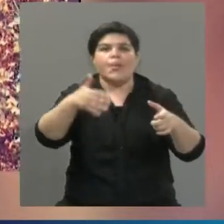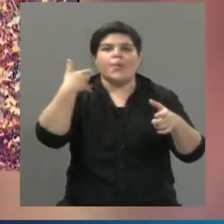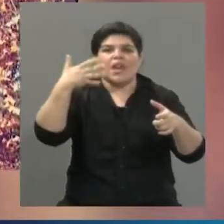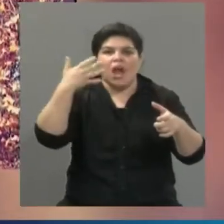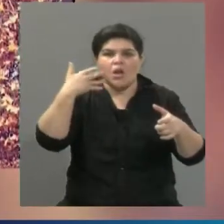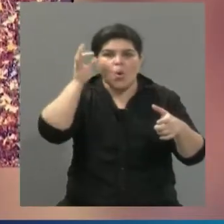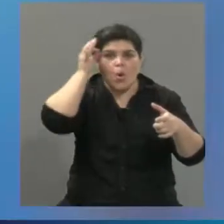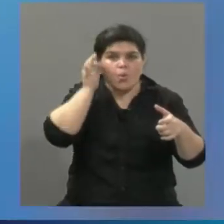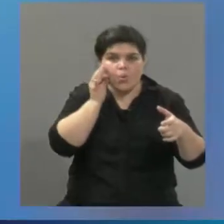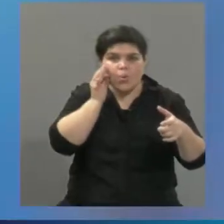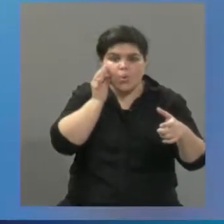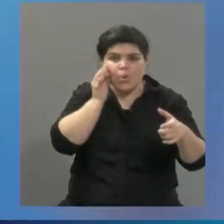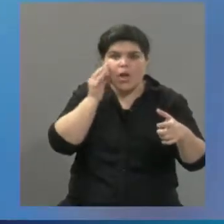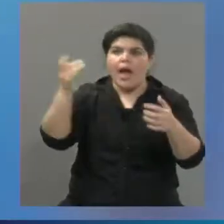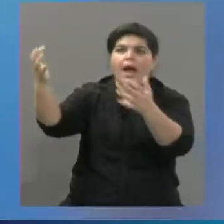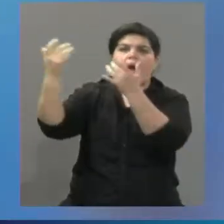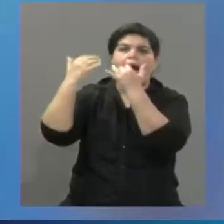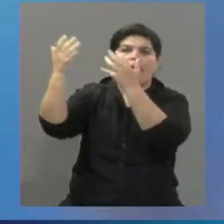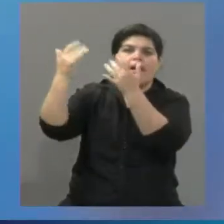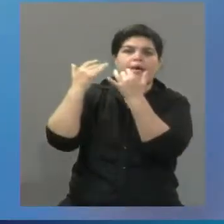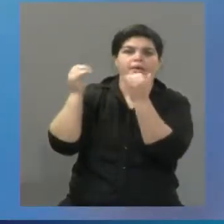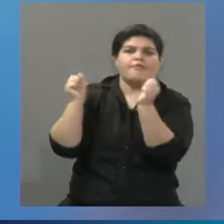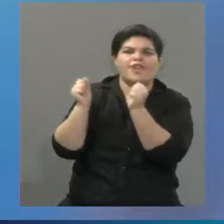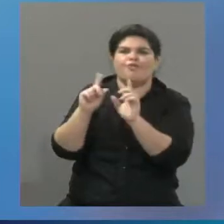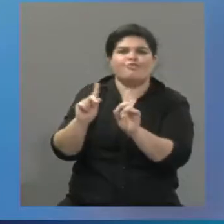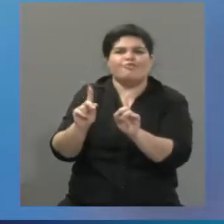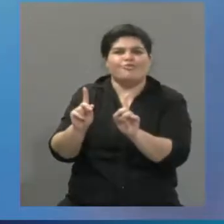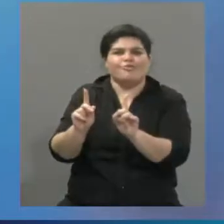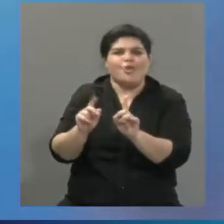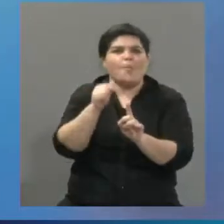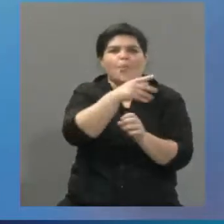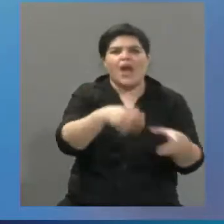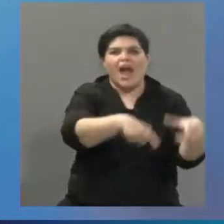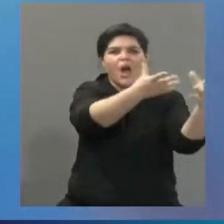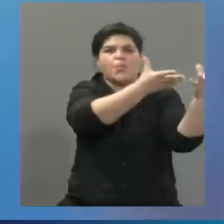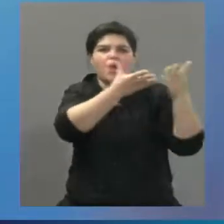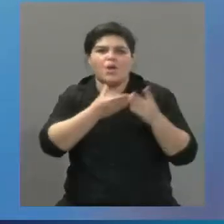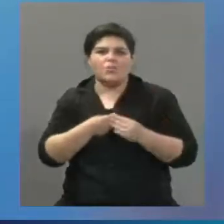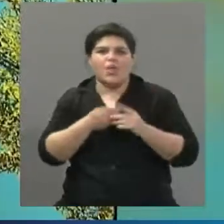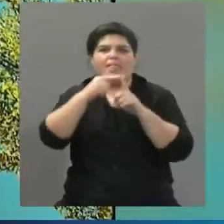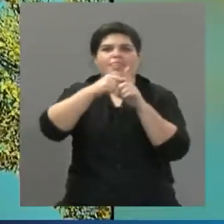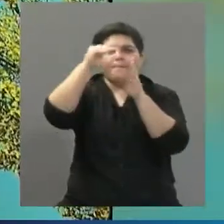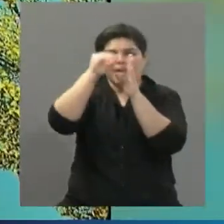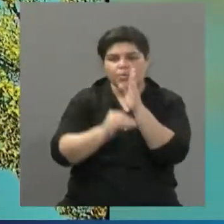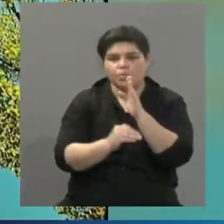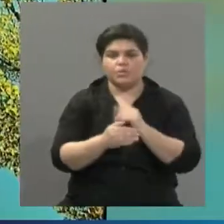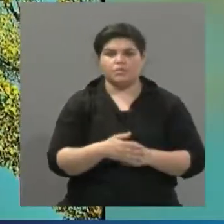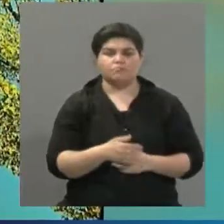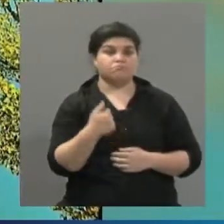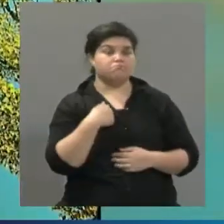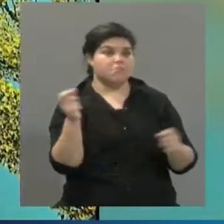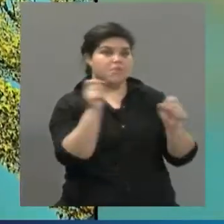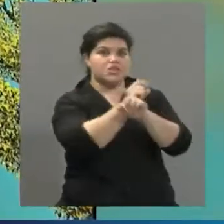acondicionado. Claro. Lo tiene que poner más bajito. Claro. A mí me llamó mucho Sergio lo que dijo respecto al sonido, ¿no?